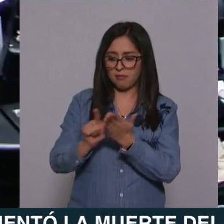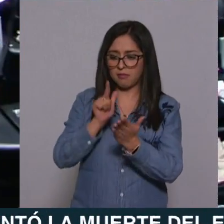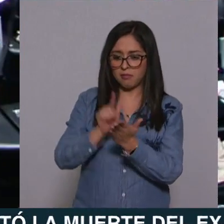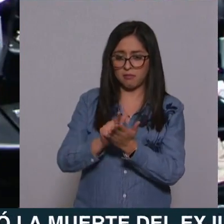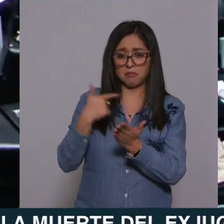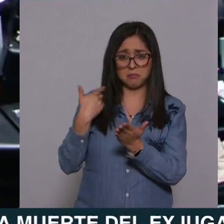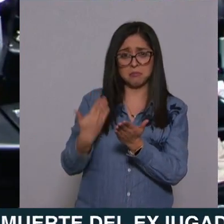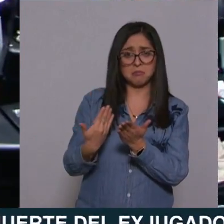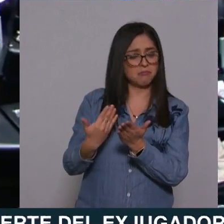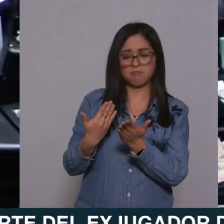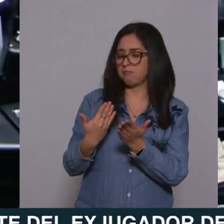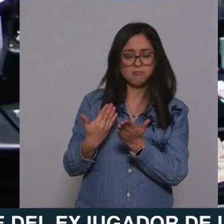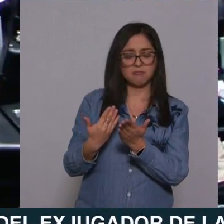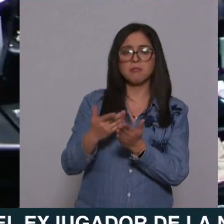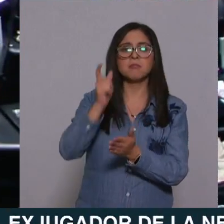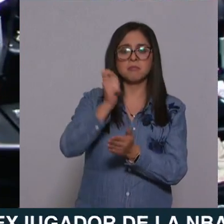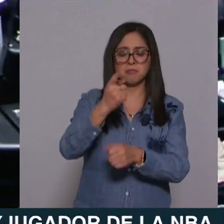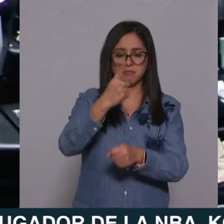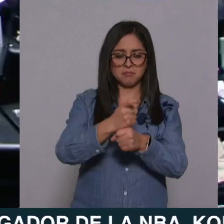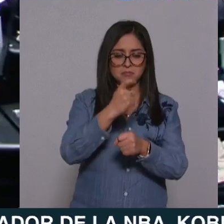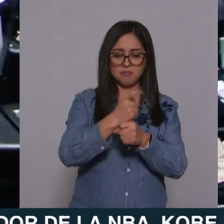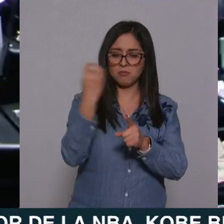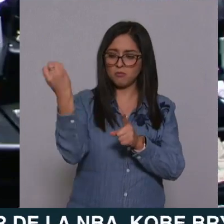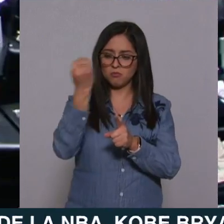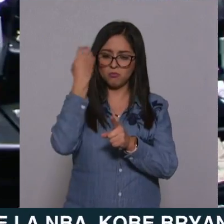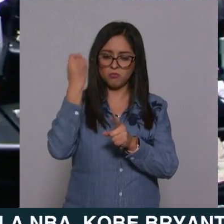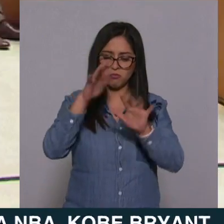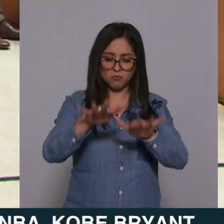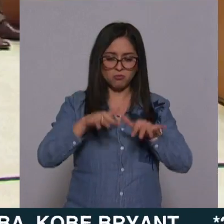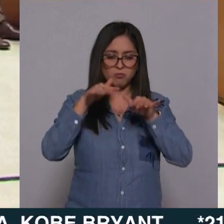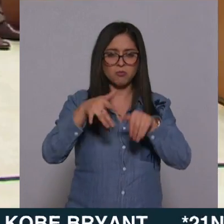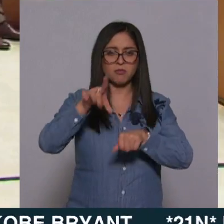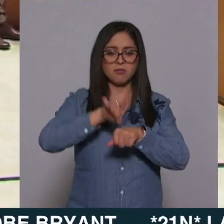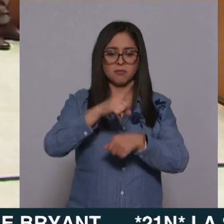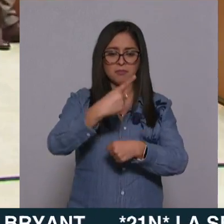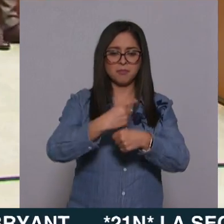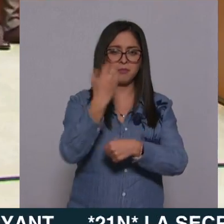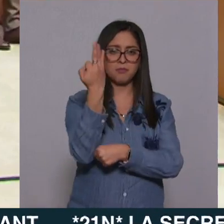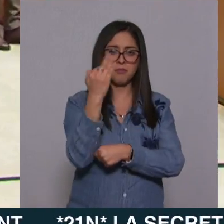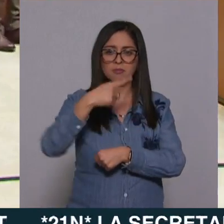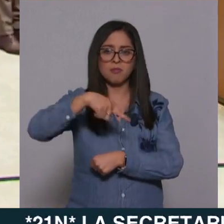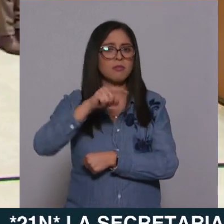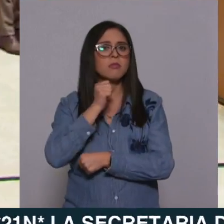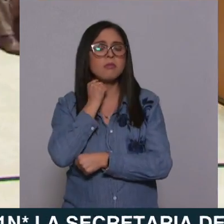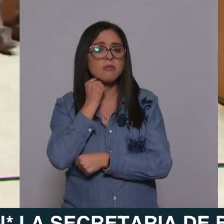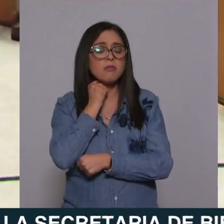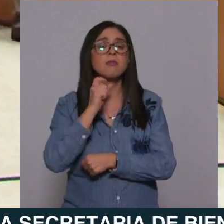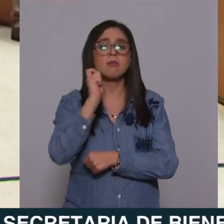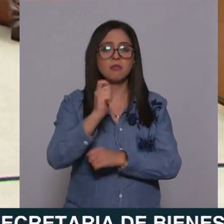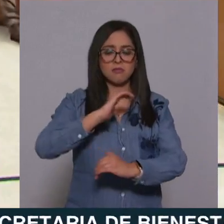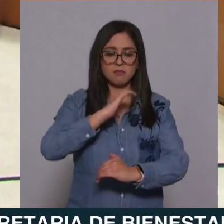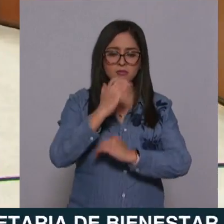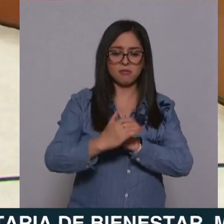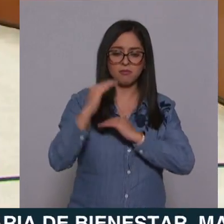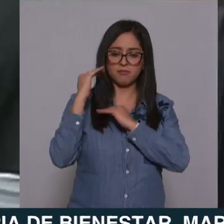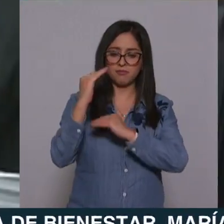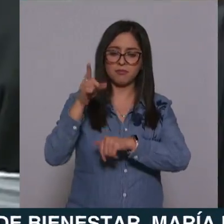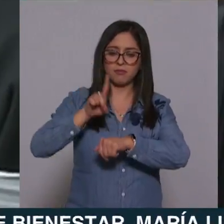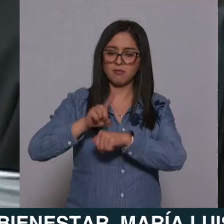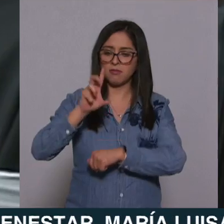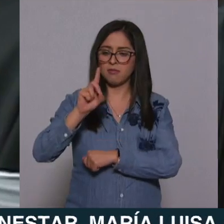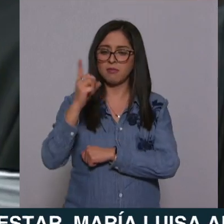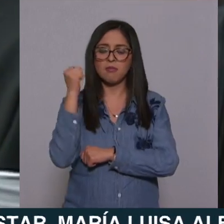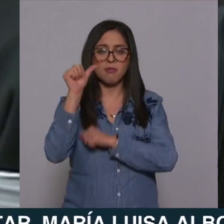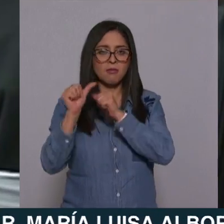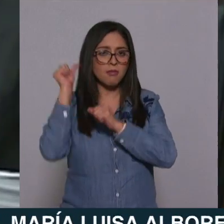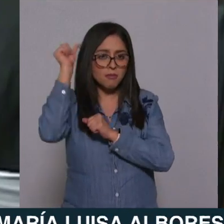tema se tiene que dictaminar en el periodo ordinario de sesiones que inicia el próximo 1 de febrero y deberá quedar lista a más tardar el 30 de abril, fecha en